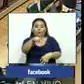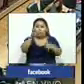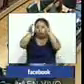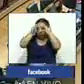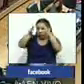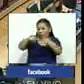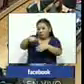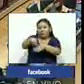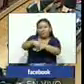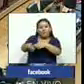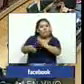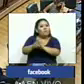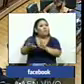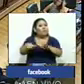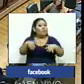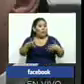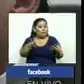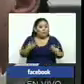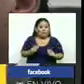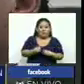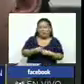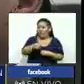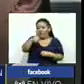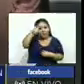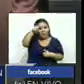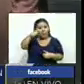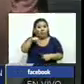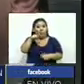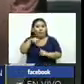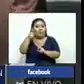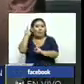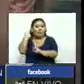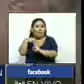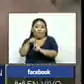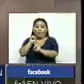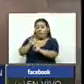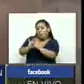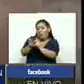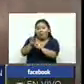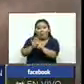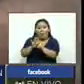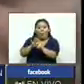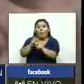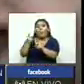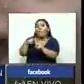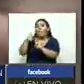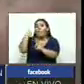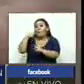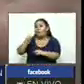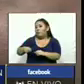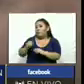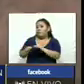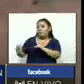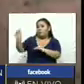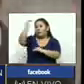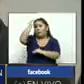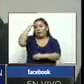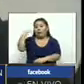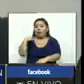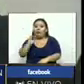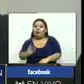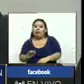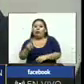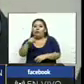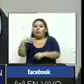se da en medio del descontento social por la decisión de una cámara de calificar el tocamiento indebido de un magistrado de la Cámara de lo Civil a una niña de 10